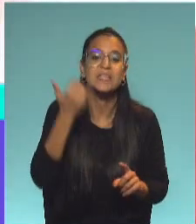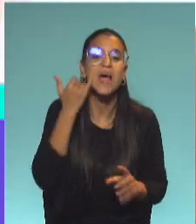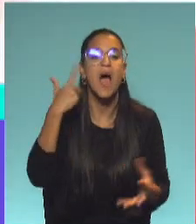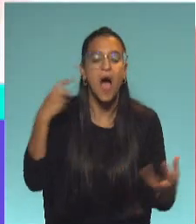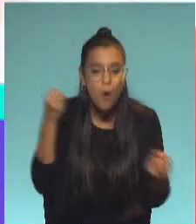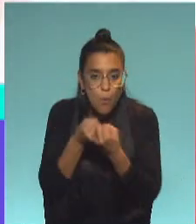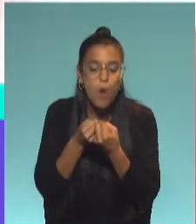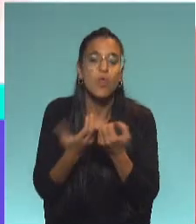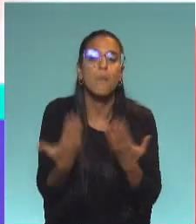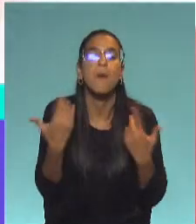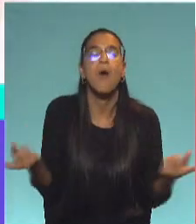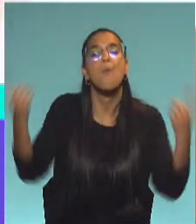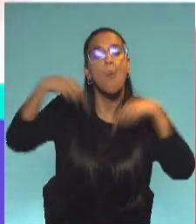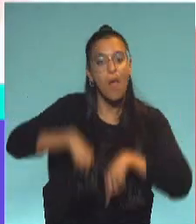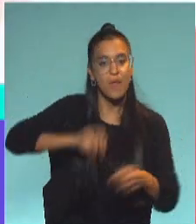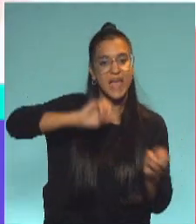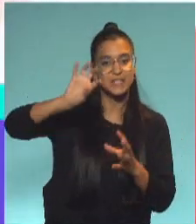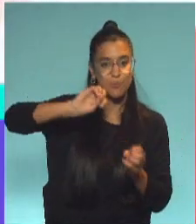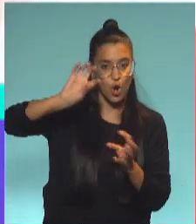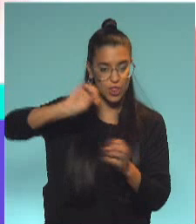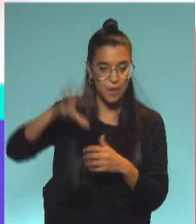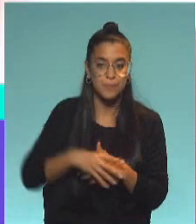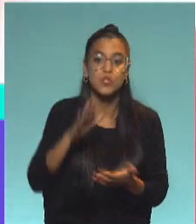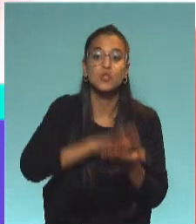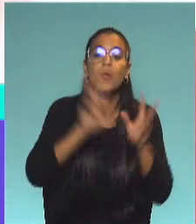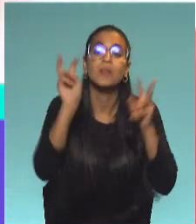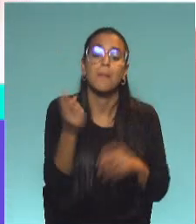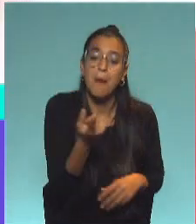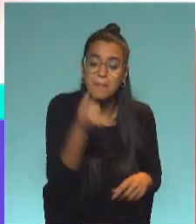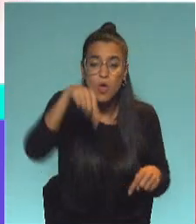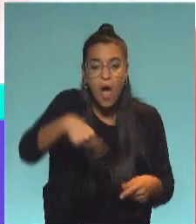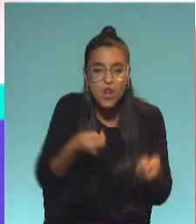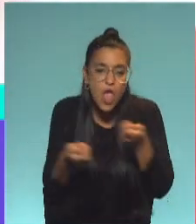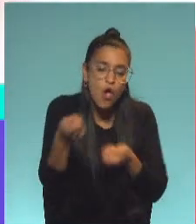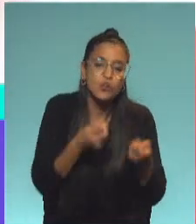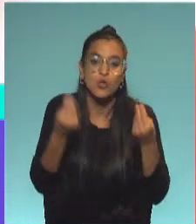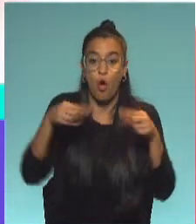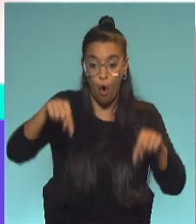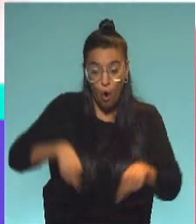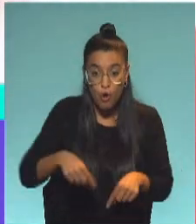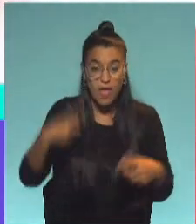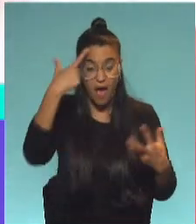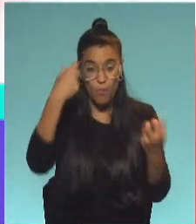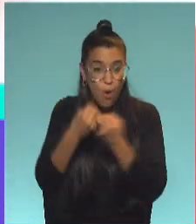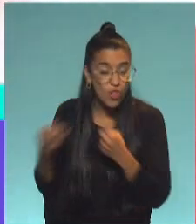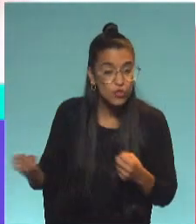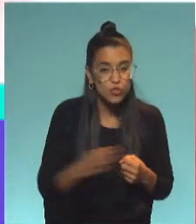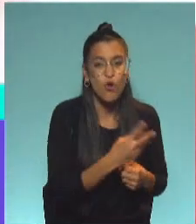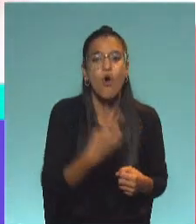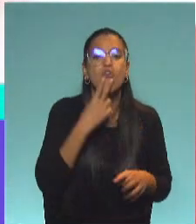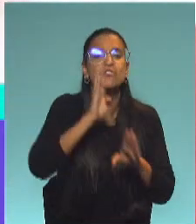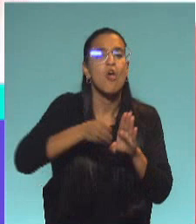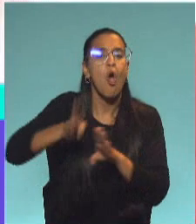para volver a las exportaciones. Y en cuanto a precios, lo que se está negociando es, hoy todos los acuerdos que hay, estos 11